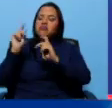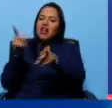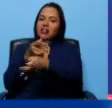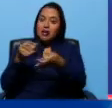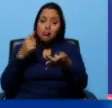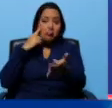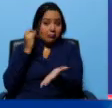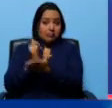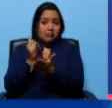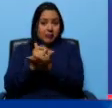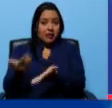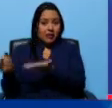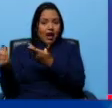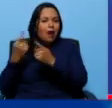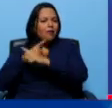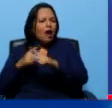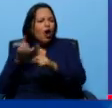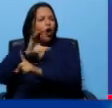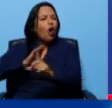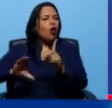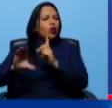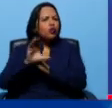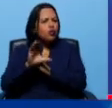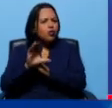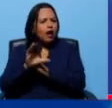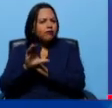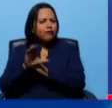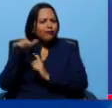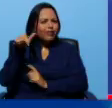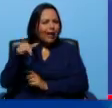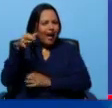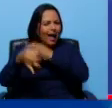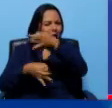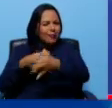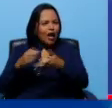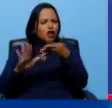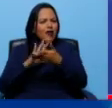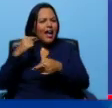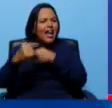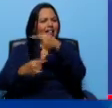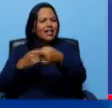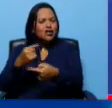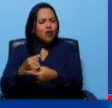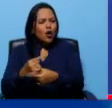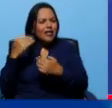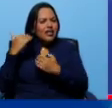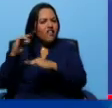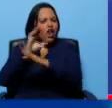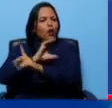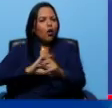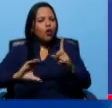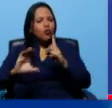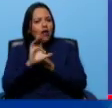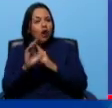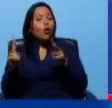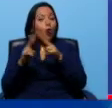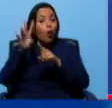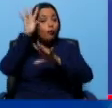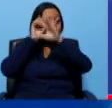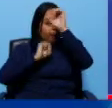¿Viste? Pero si en la cultura estamos hablando, una generación con un alto nivel cultural de